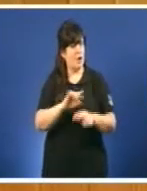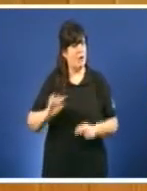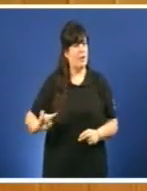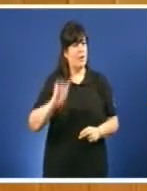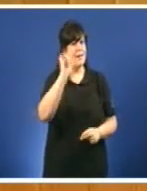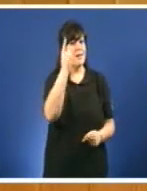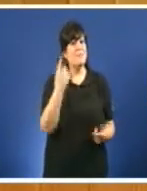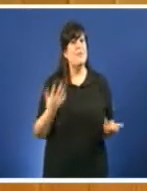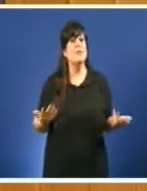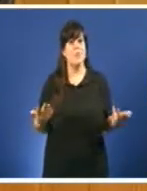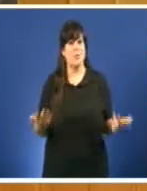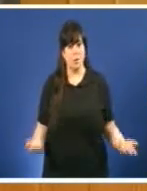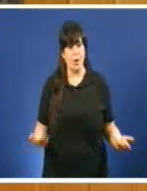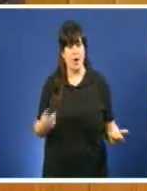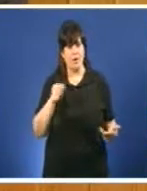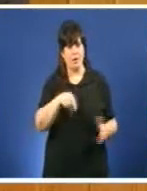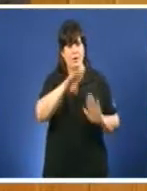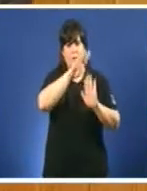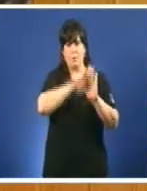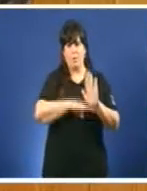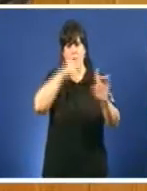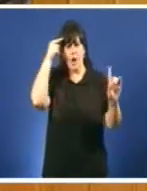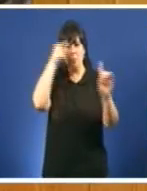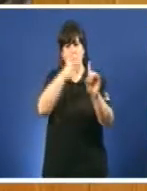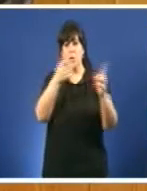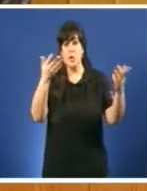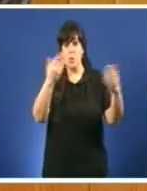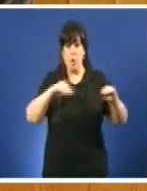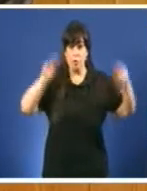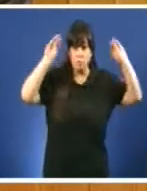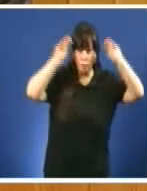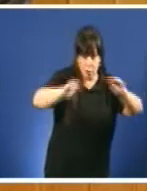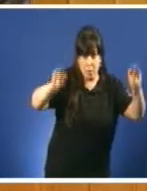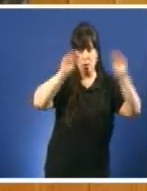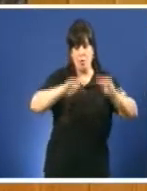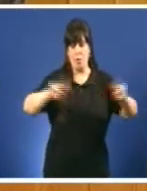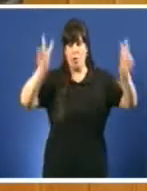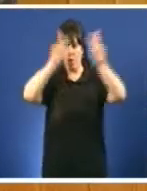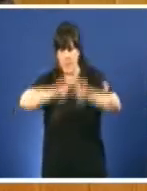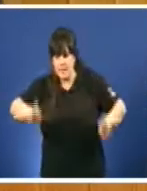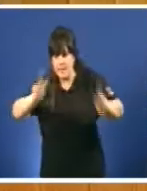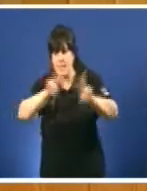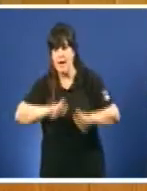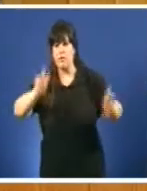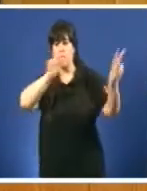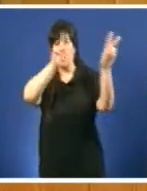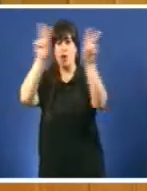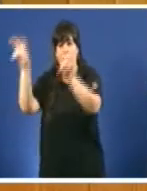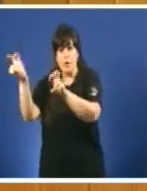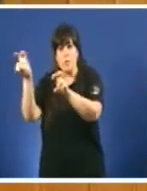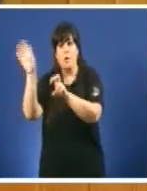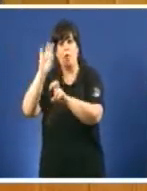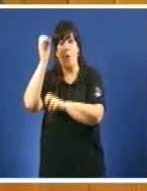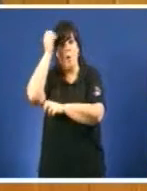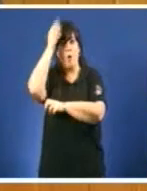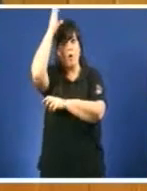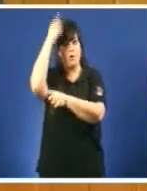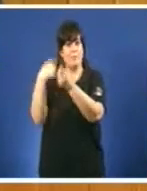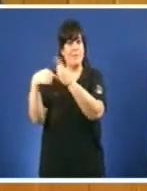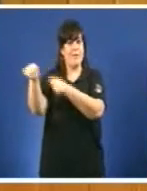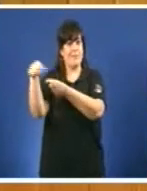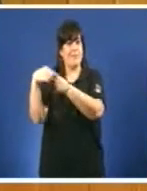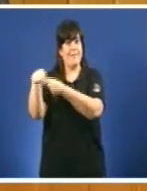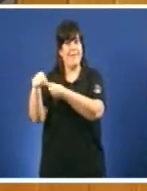precisamente por obxecto a mellora da formación, a investigación, a innovación e a transferencia de coñecemento ao